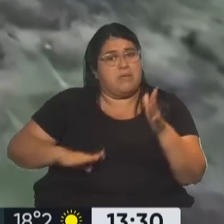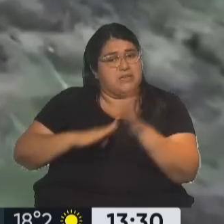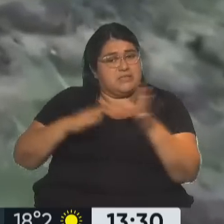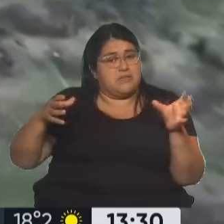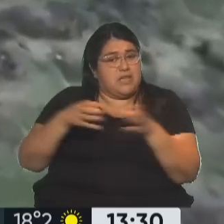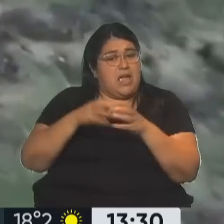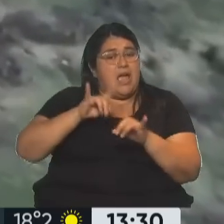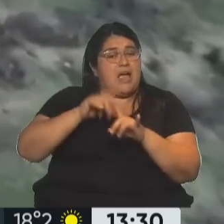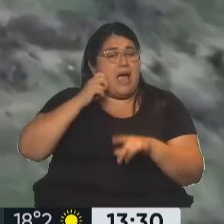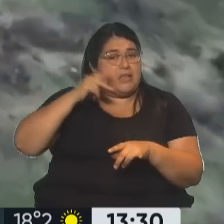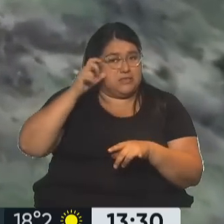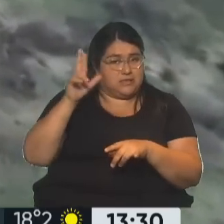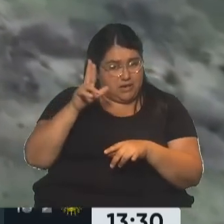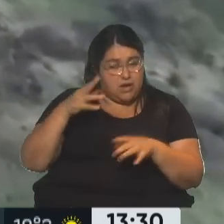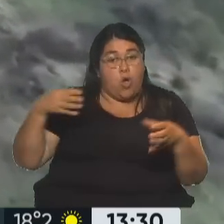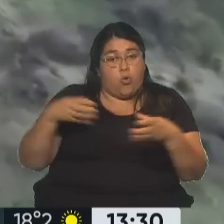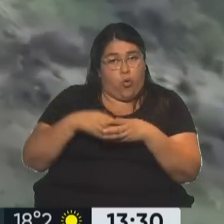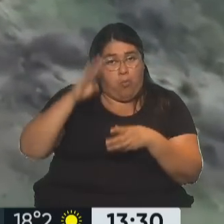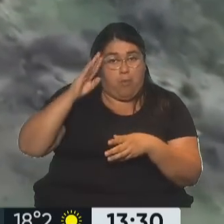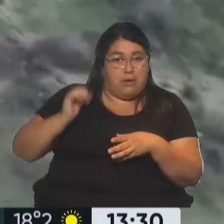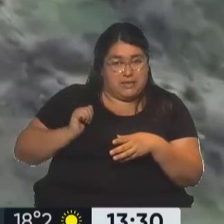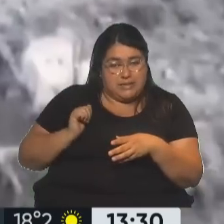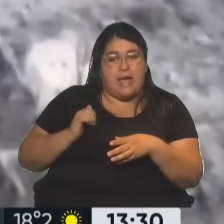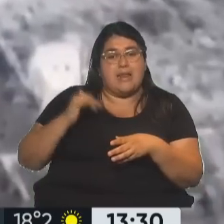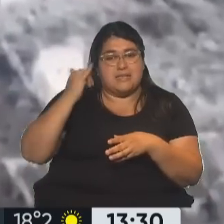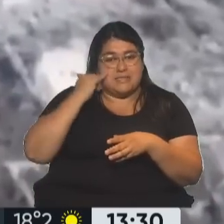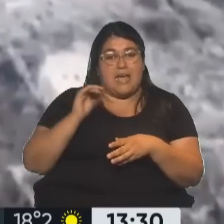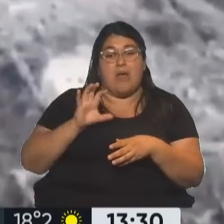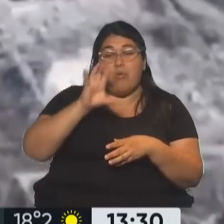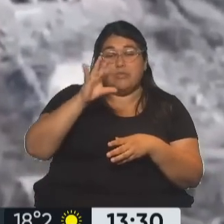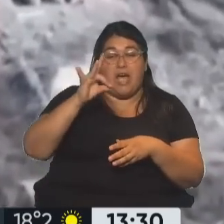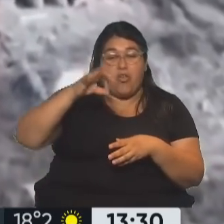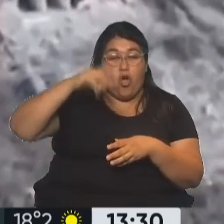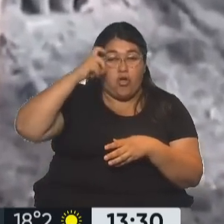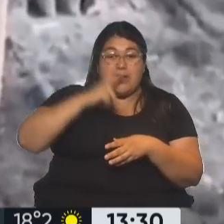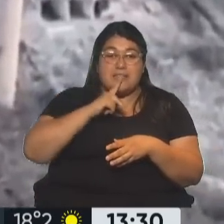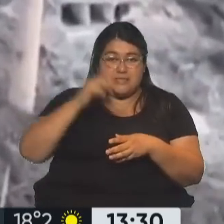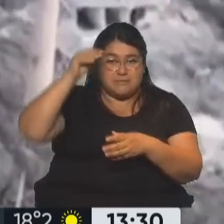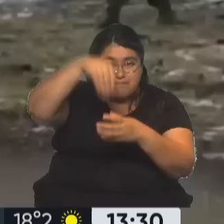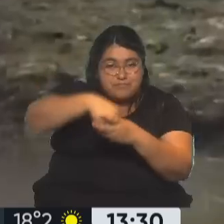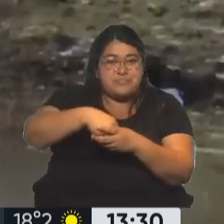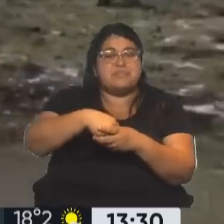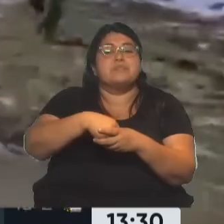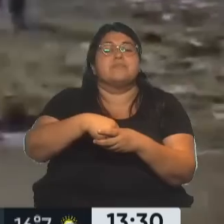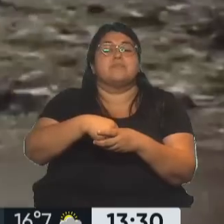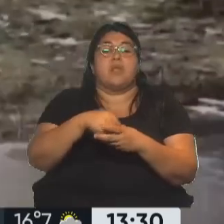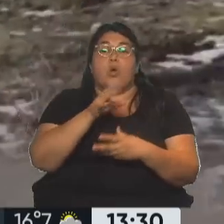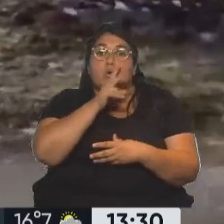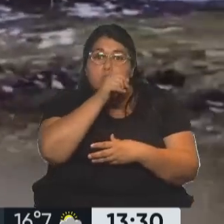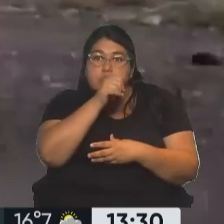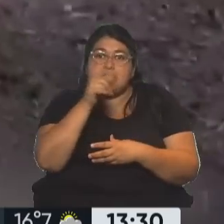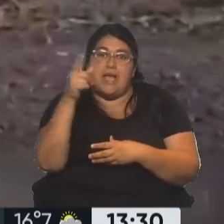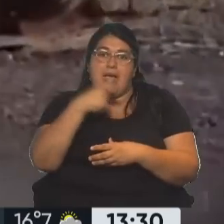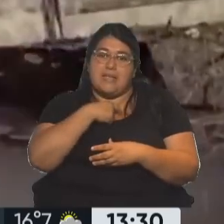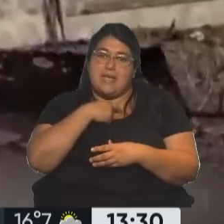Wagner. La milicia viene encabezando una feroz ofensiva en la provincia de Donetsk con epicentro en Bakhmut, donde Rusia está logrando